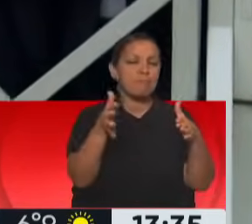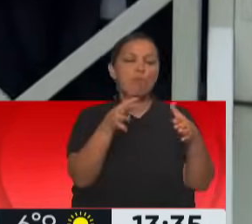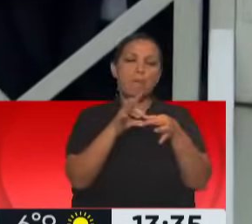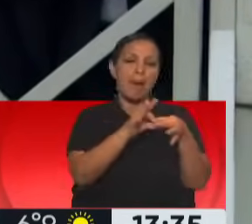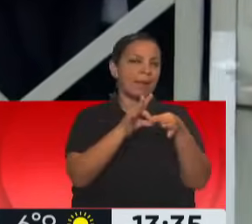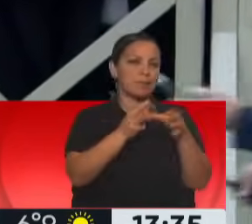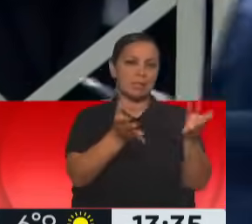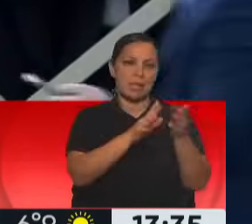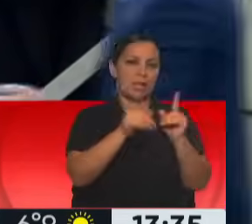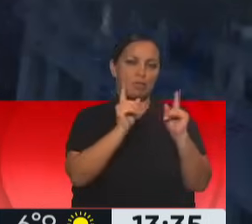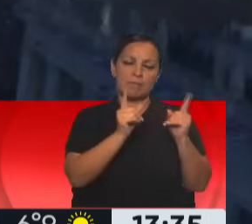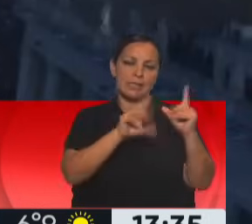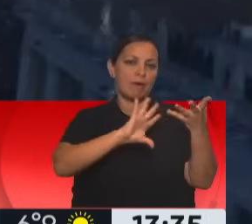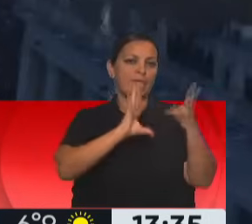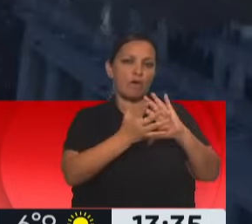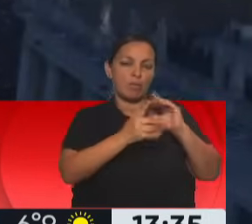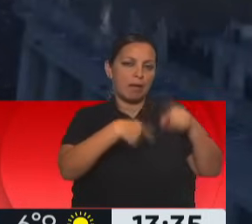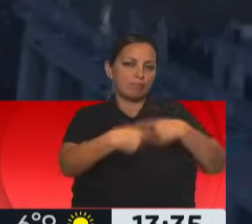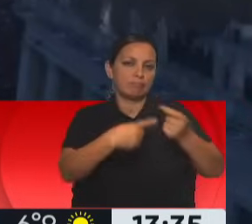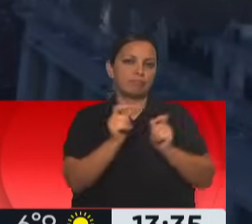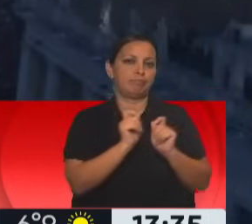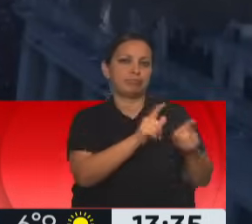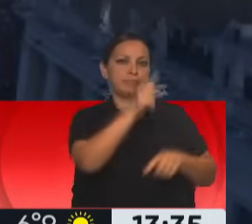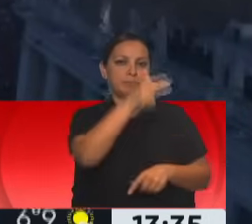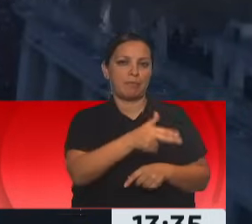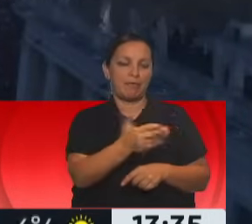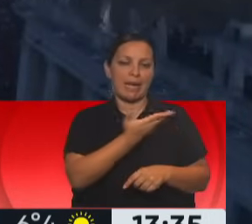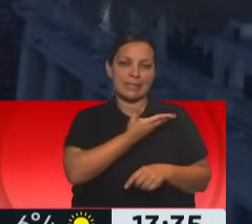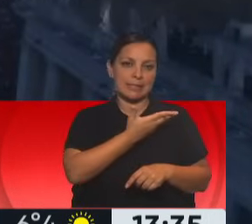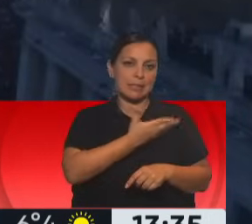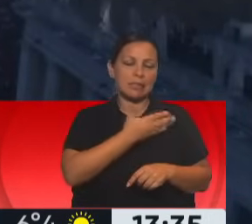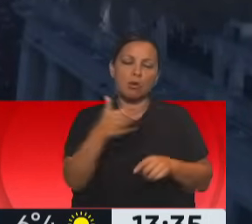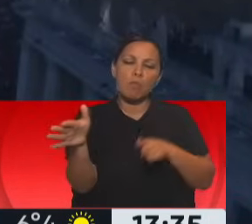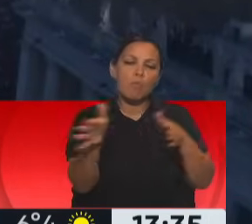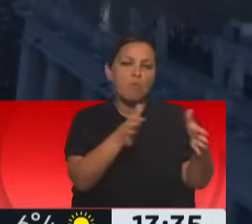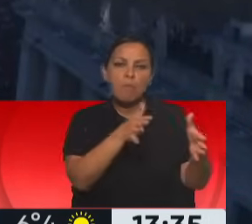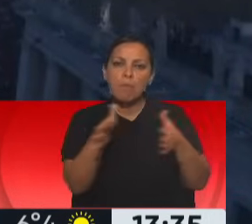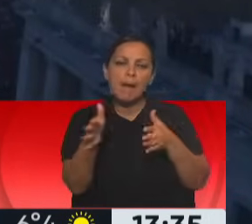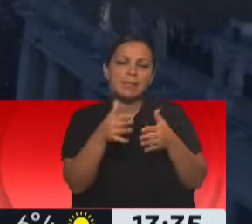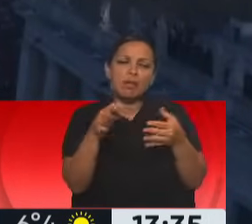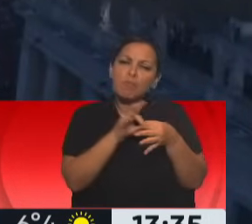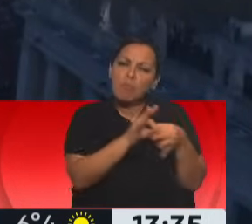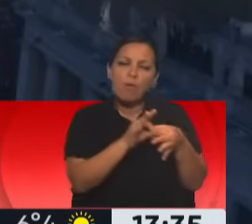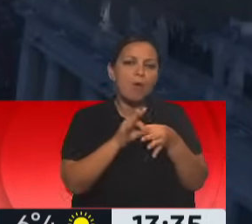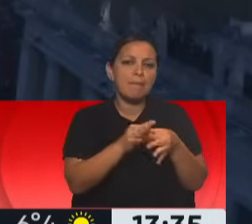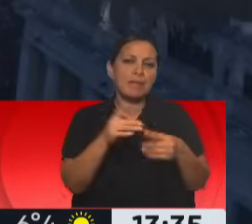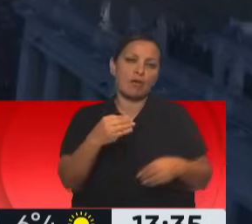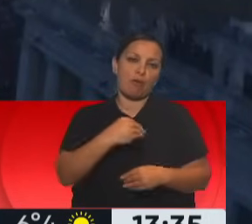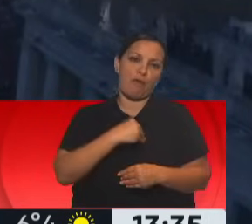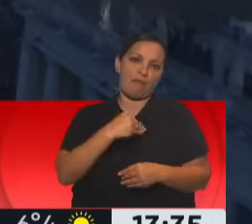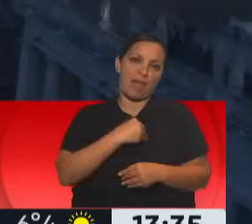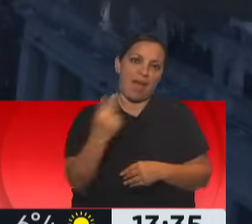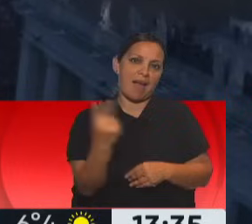ausente de alguna manera Francisco con su fallecimiento. Muy cercano, el hombre de